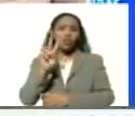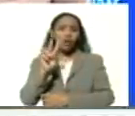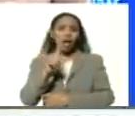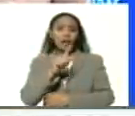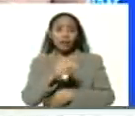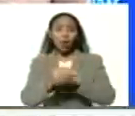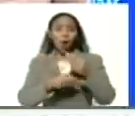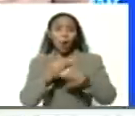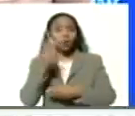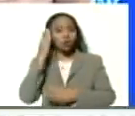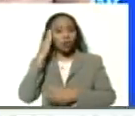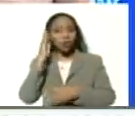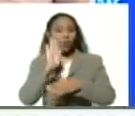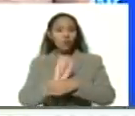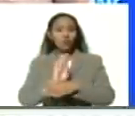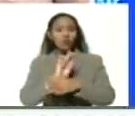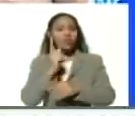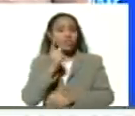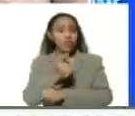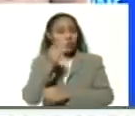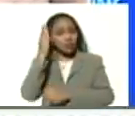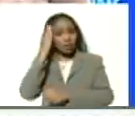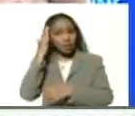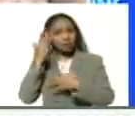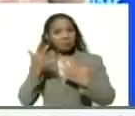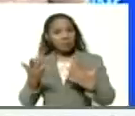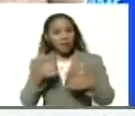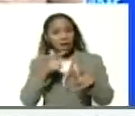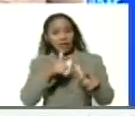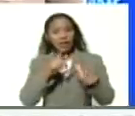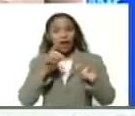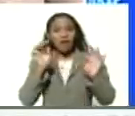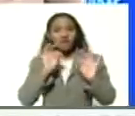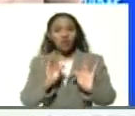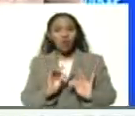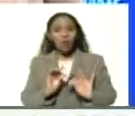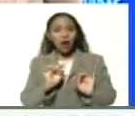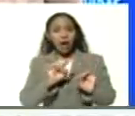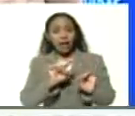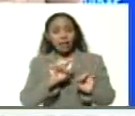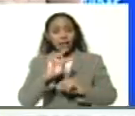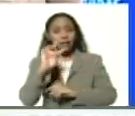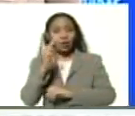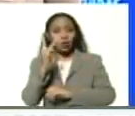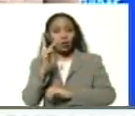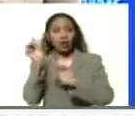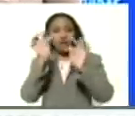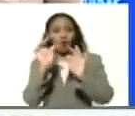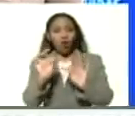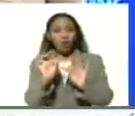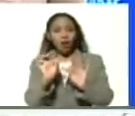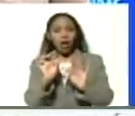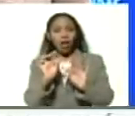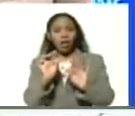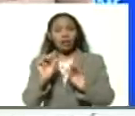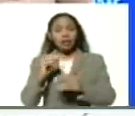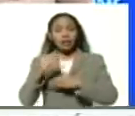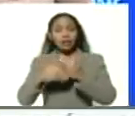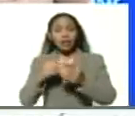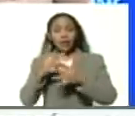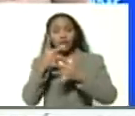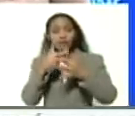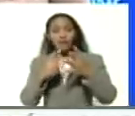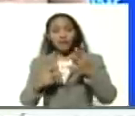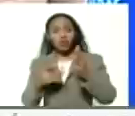como sabe cuidarse, debe saber que en este caso, en esta segunda ola derivada de la